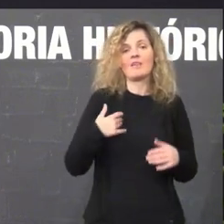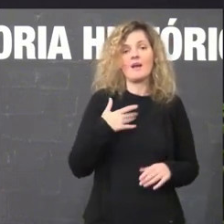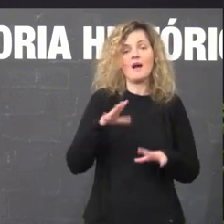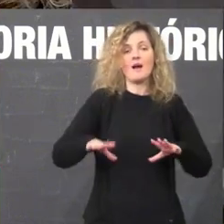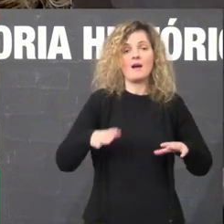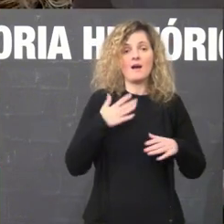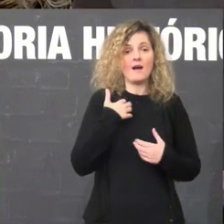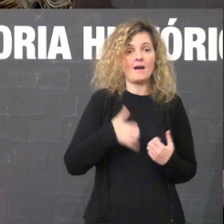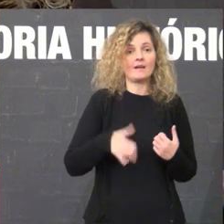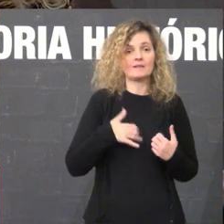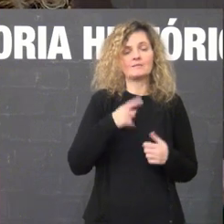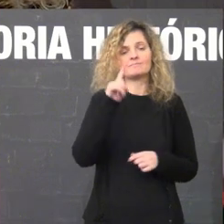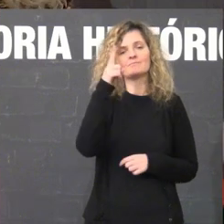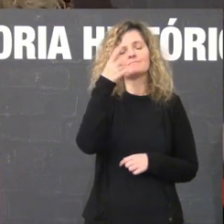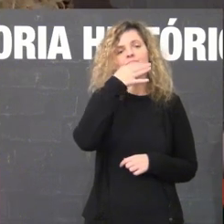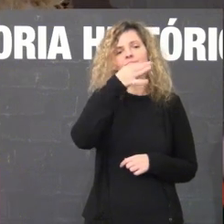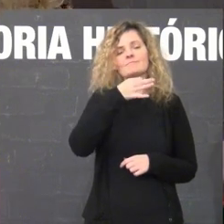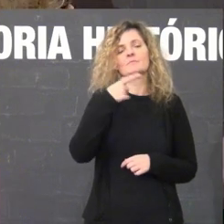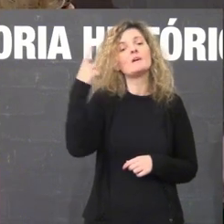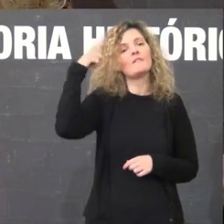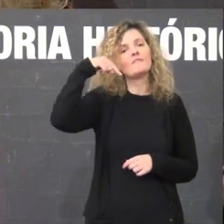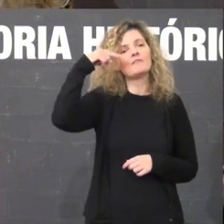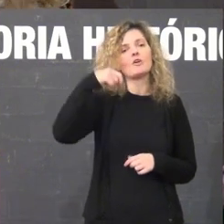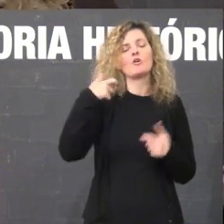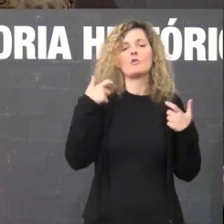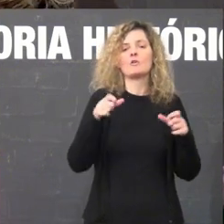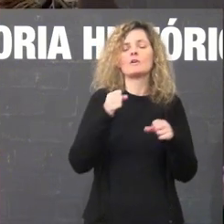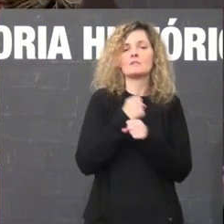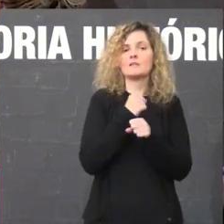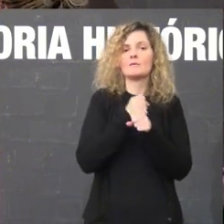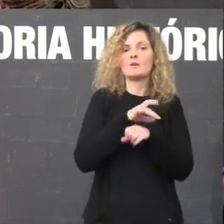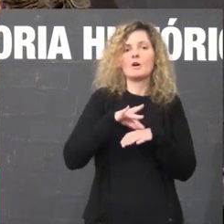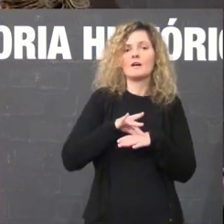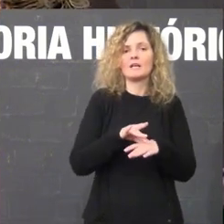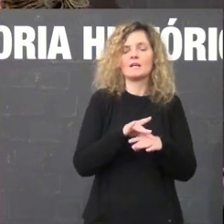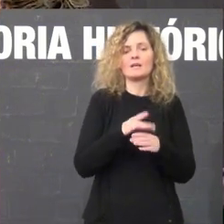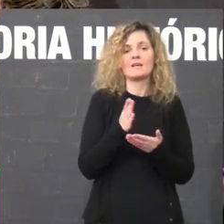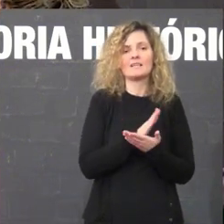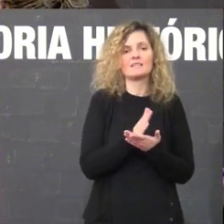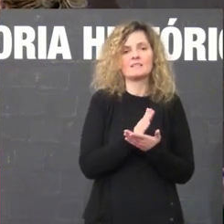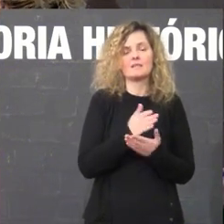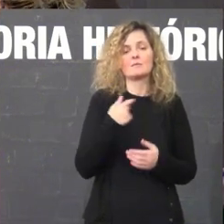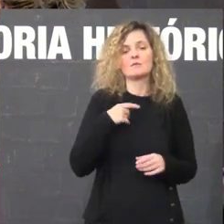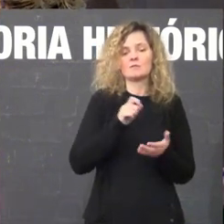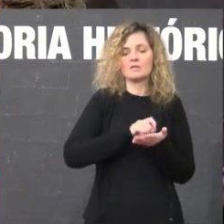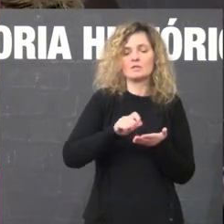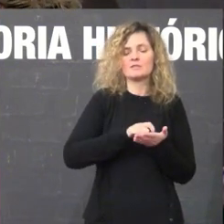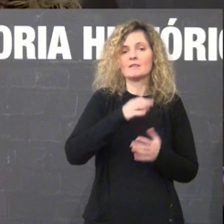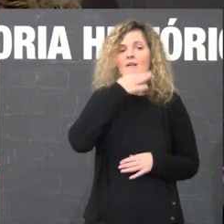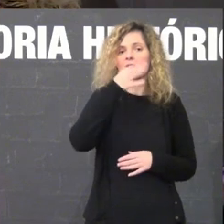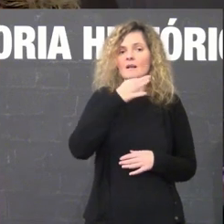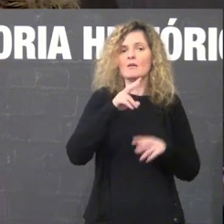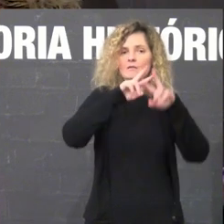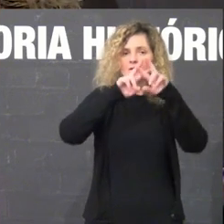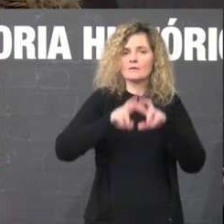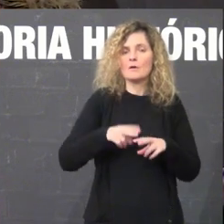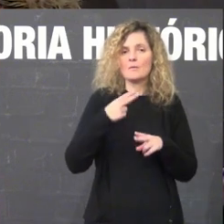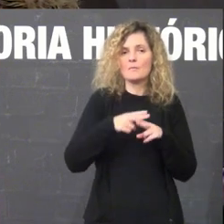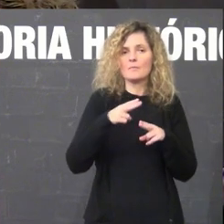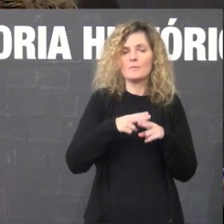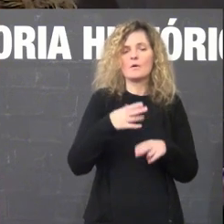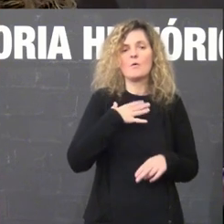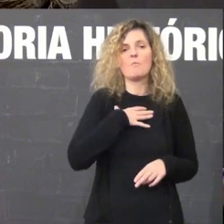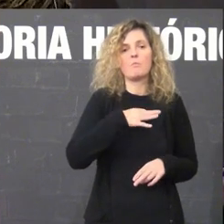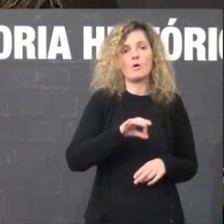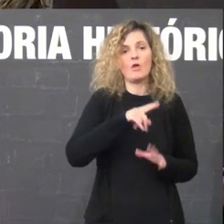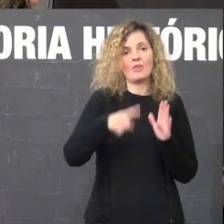primero conferenciante efílólogo e trabajó como guionista no intermedio fue hoy secretario de discurso y análisis político de podemos